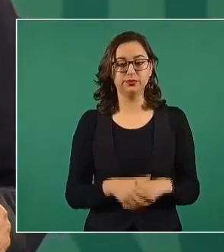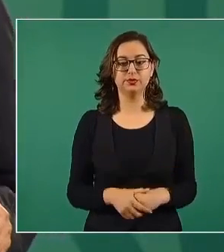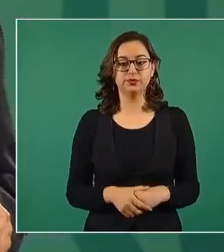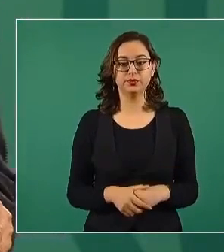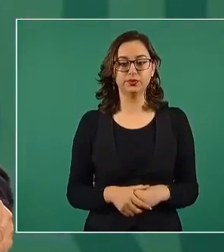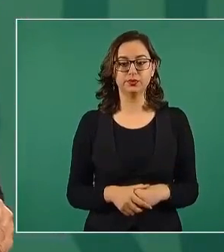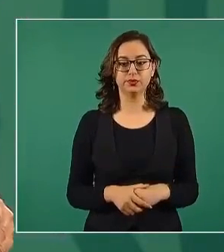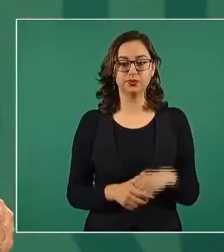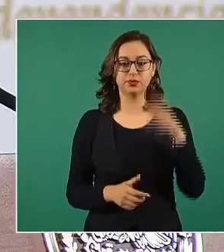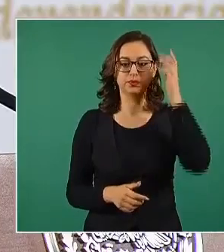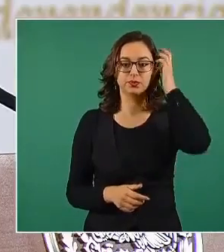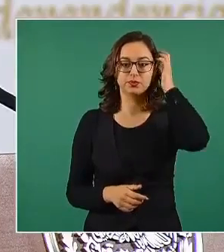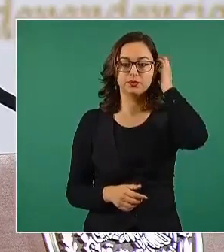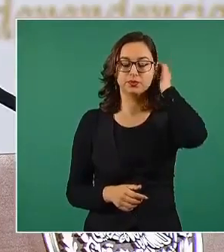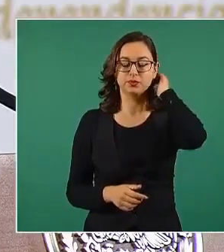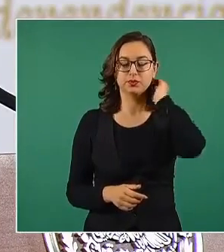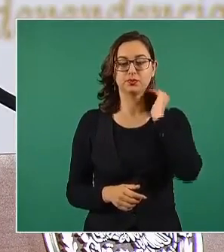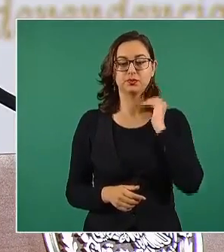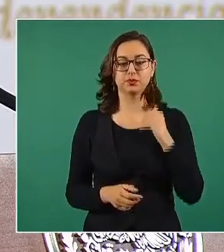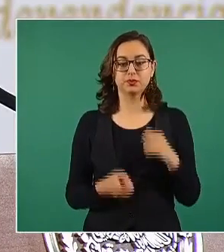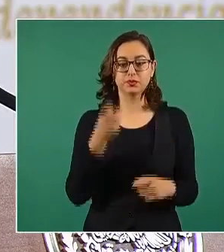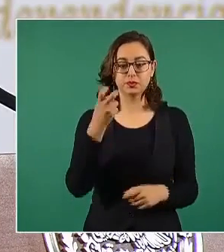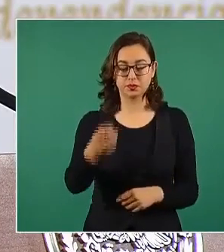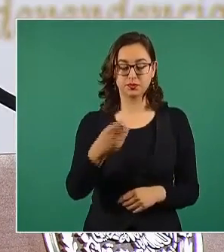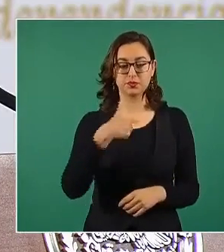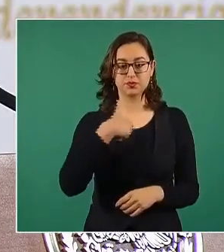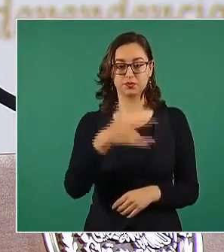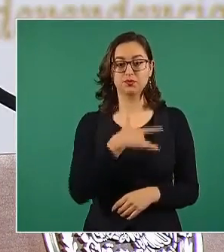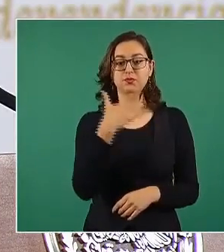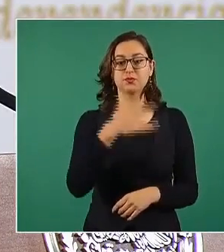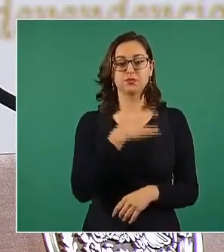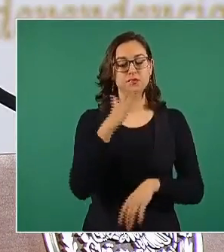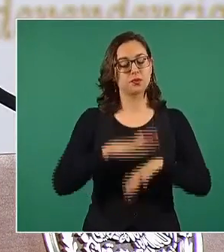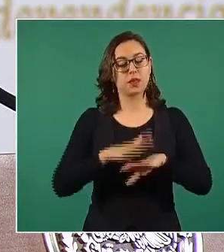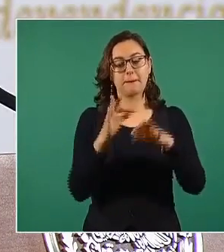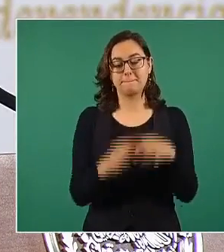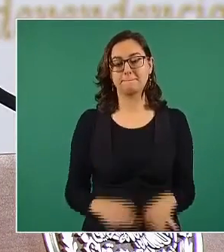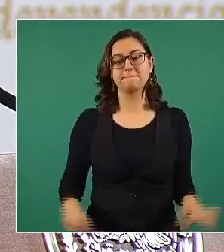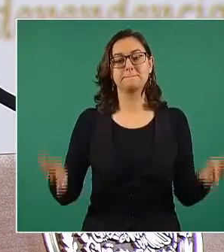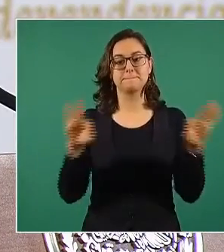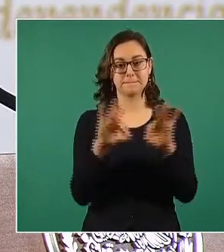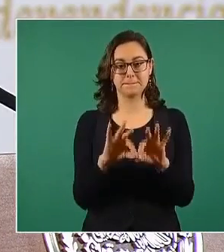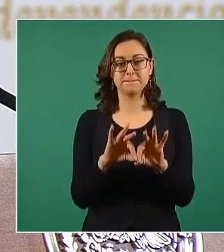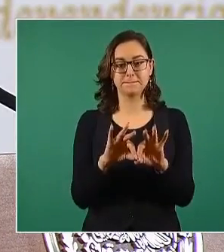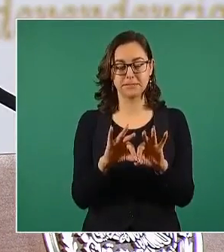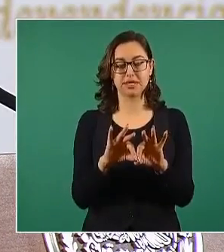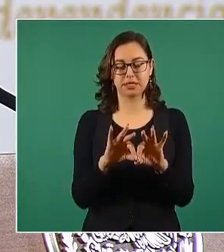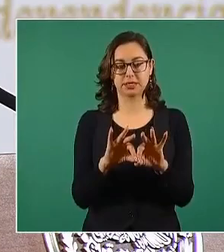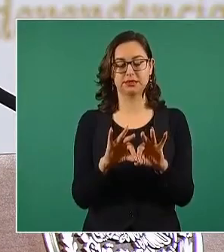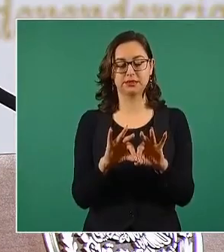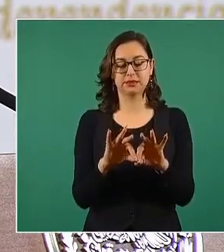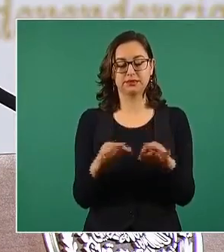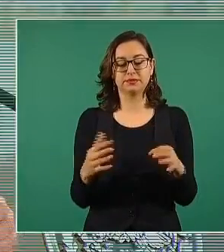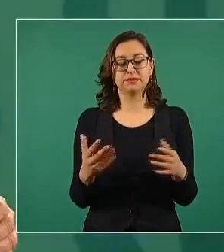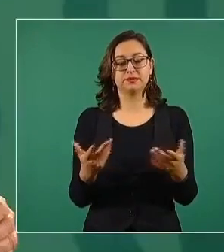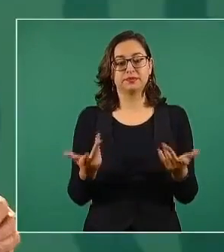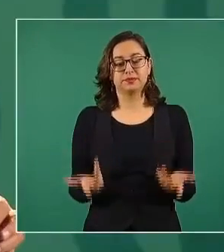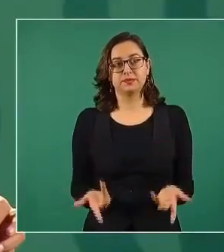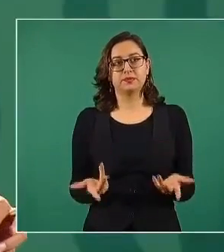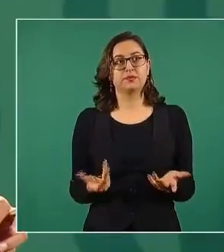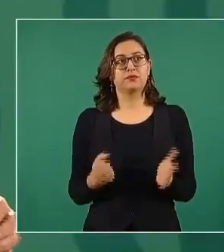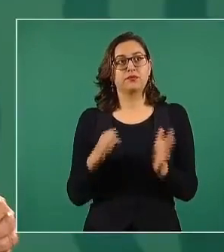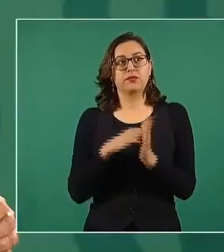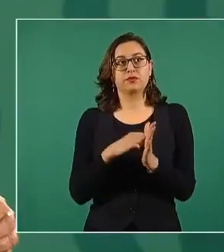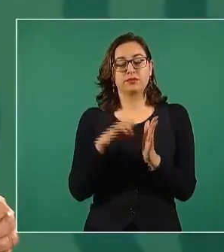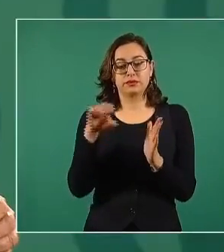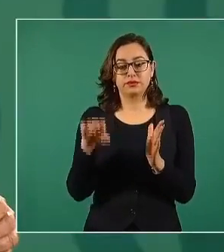Eso es lo que yo considero importante, es como el dar a